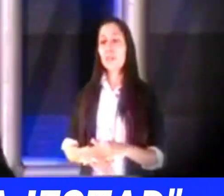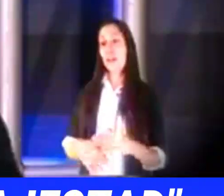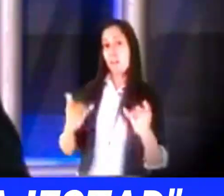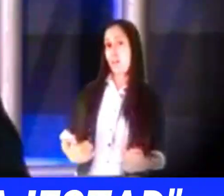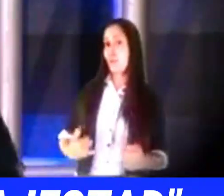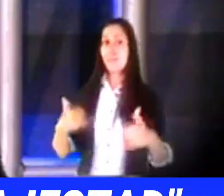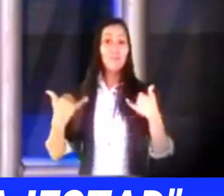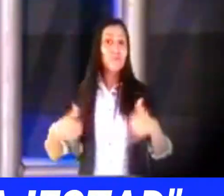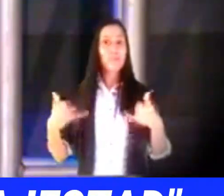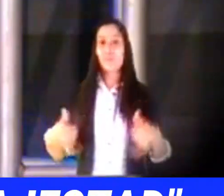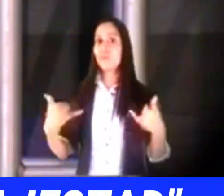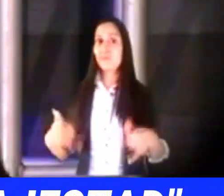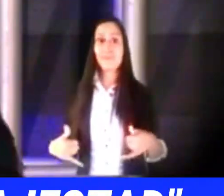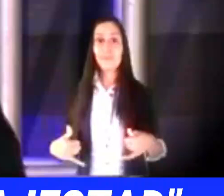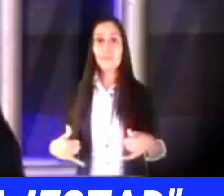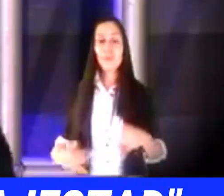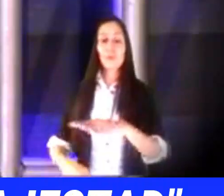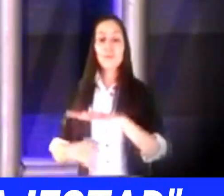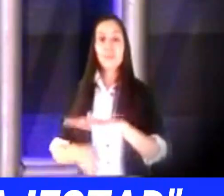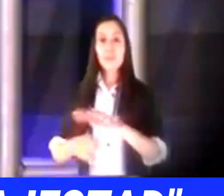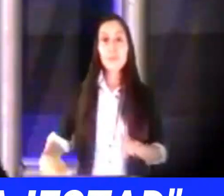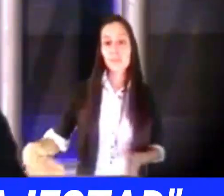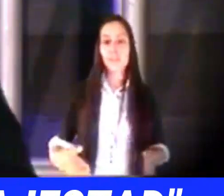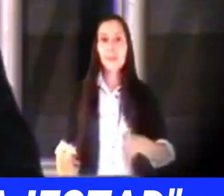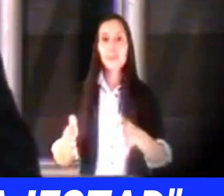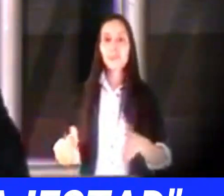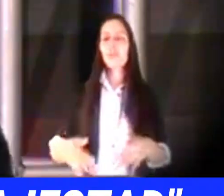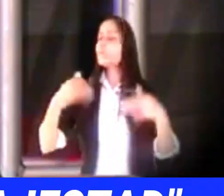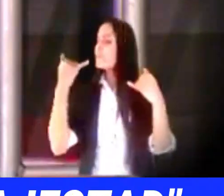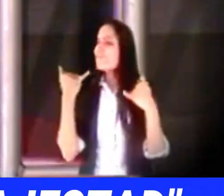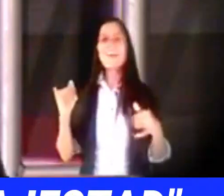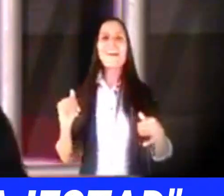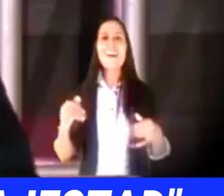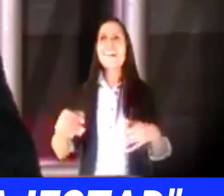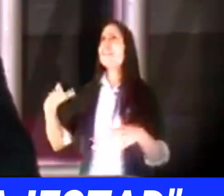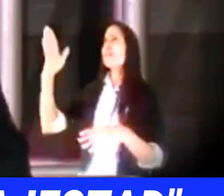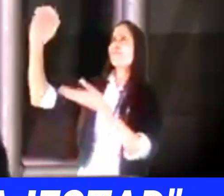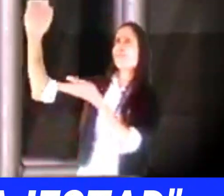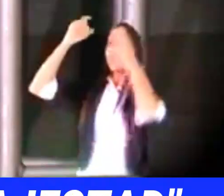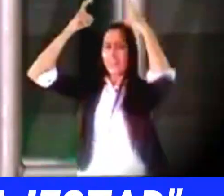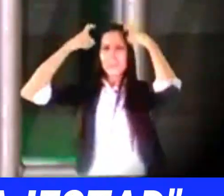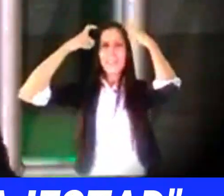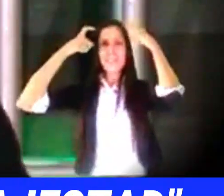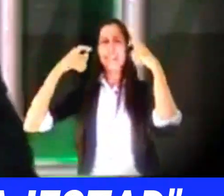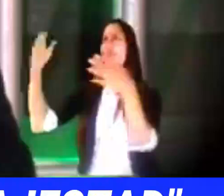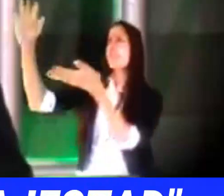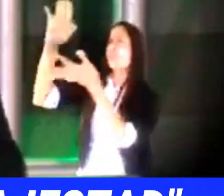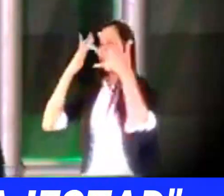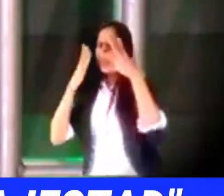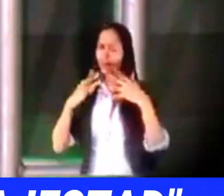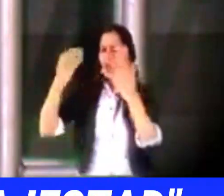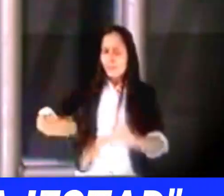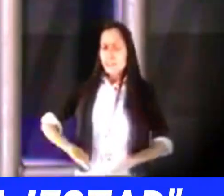Tenemos privilegios, tenemos misericordia, tenemos gracia, tenemos Espíritu Santo, tenemos